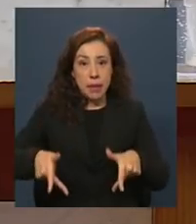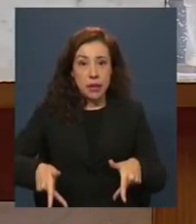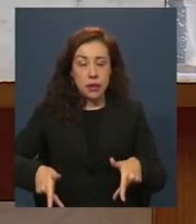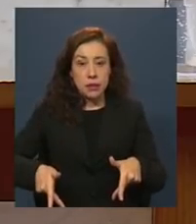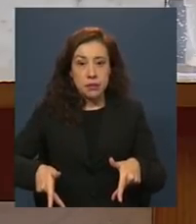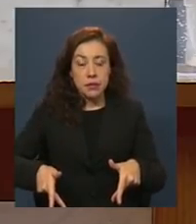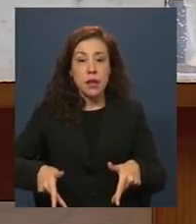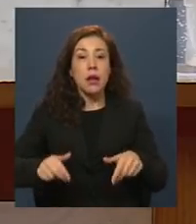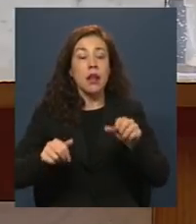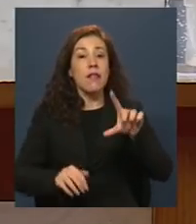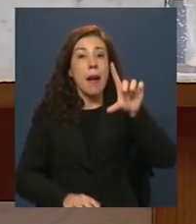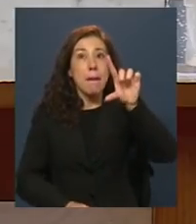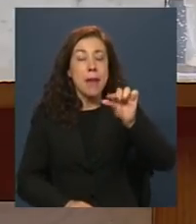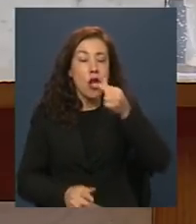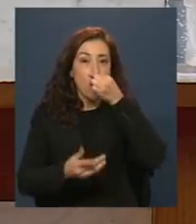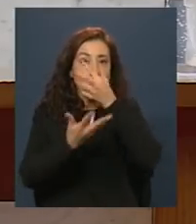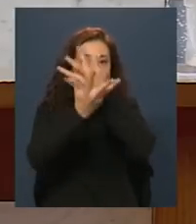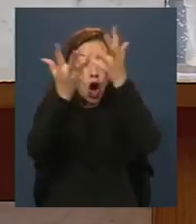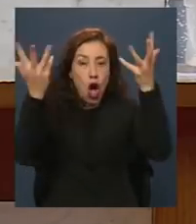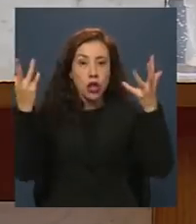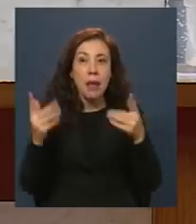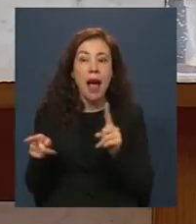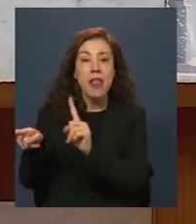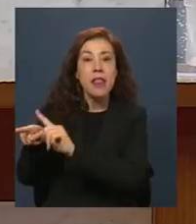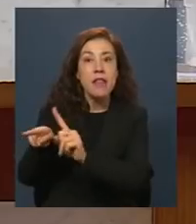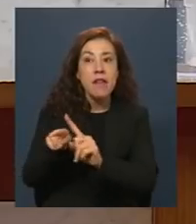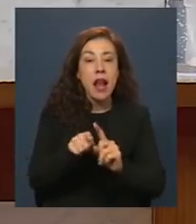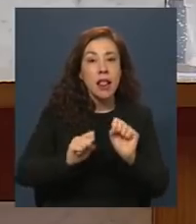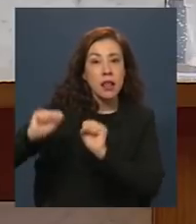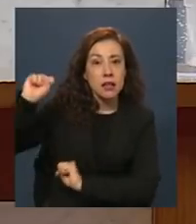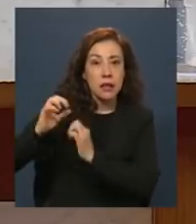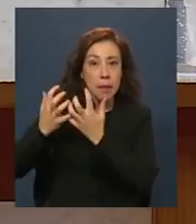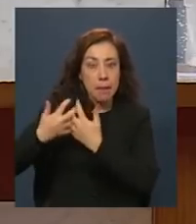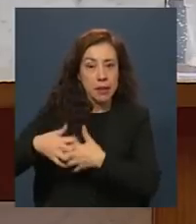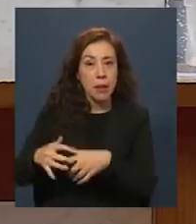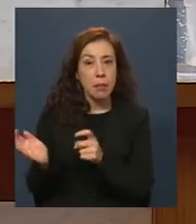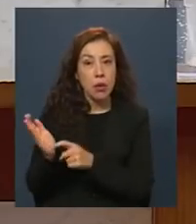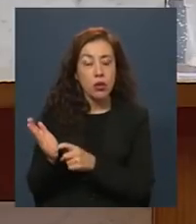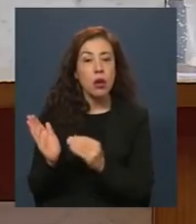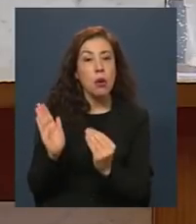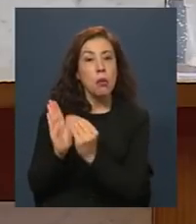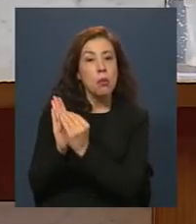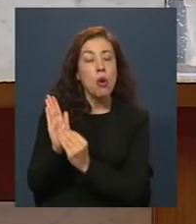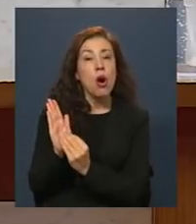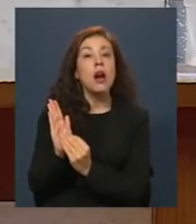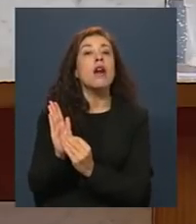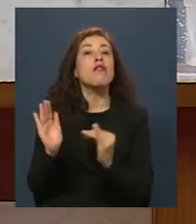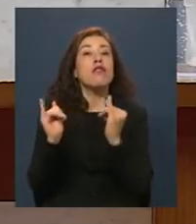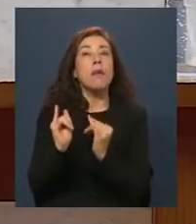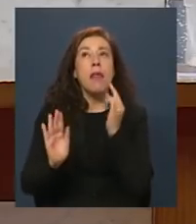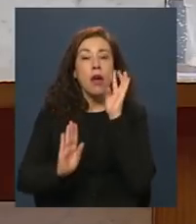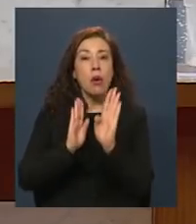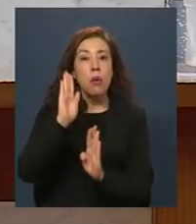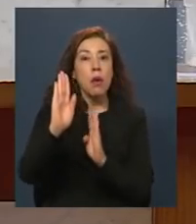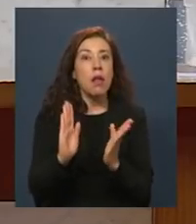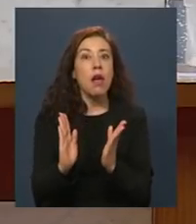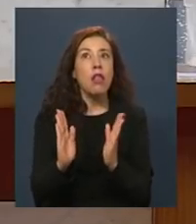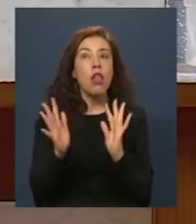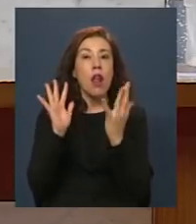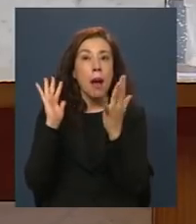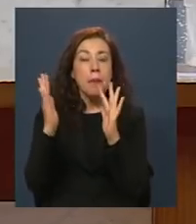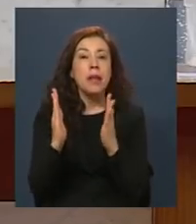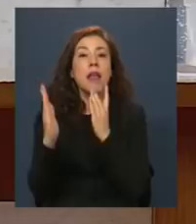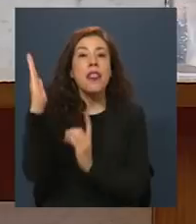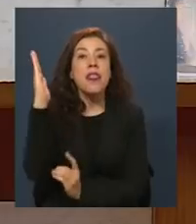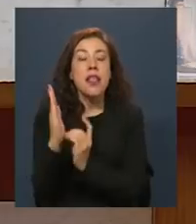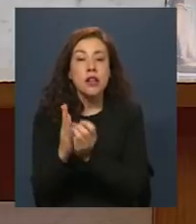de reducción de emisiones para determinados sectores productivos y se fijan criterios de sustentabilidad en el desarrollo de nuevos